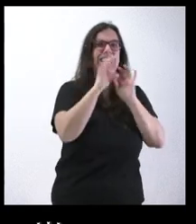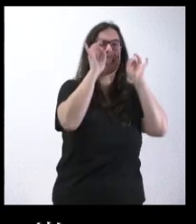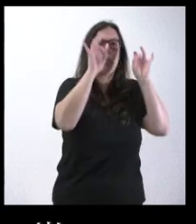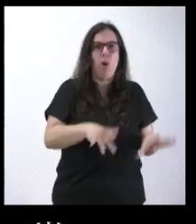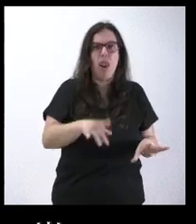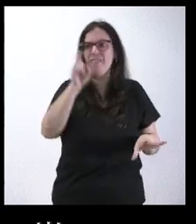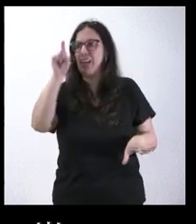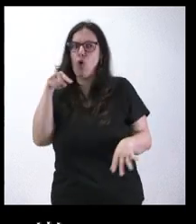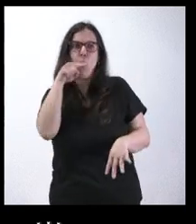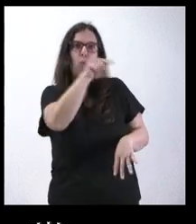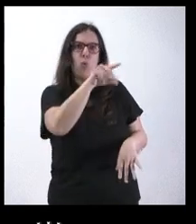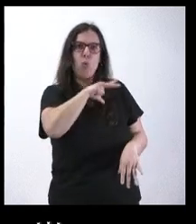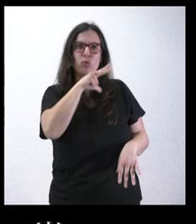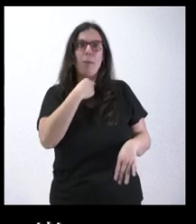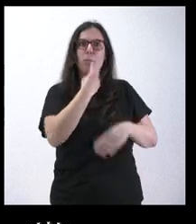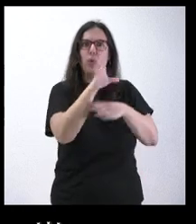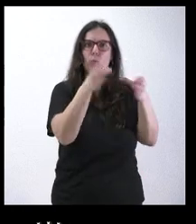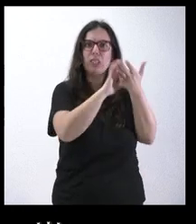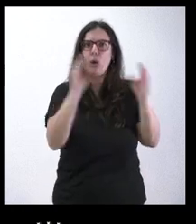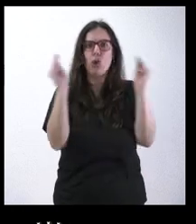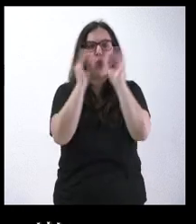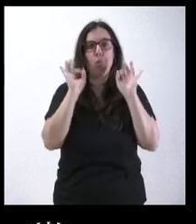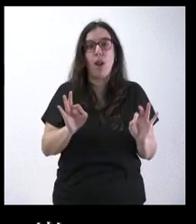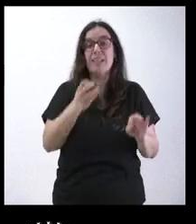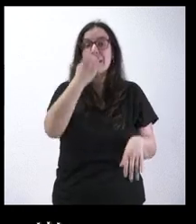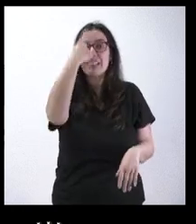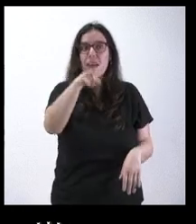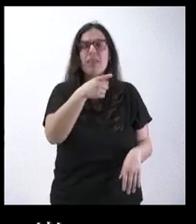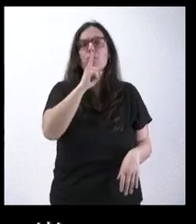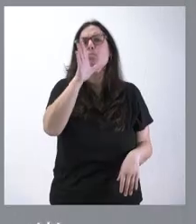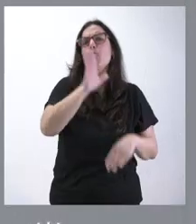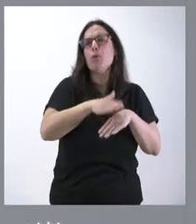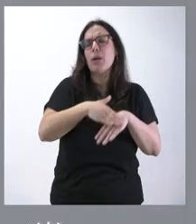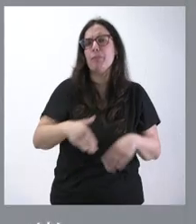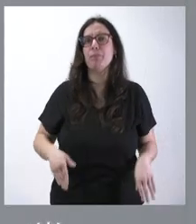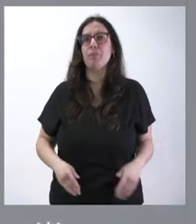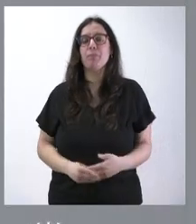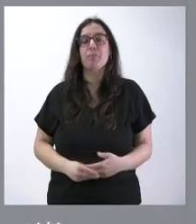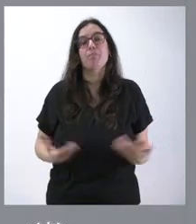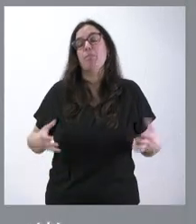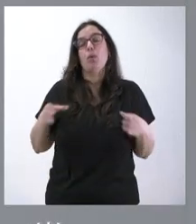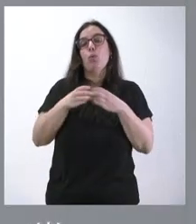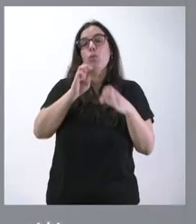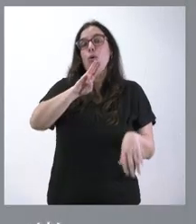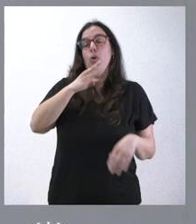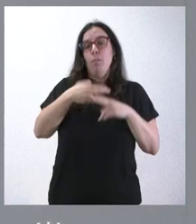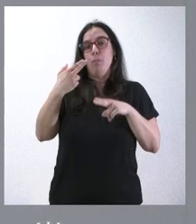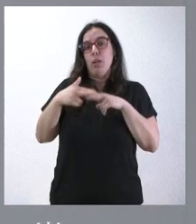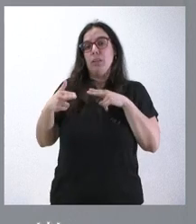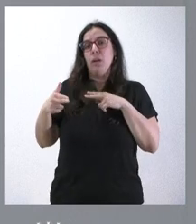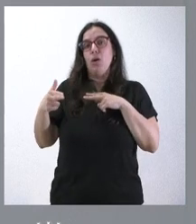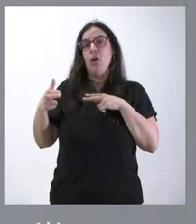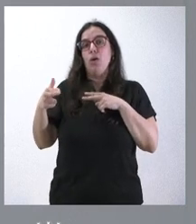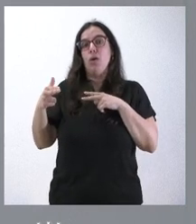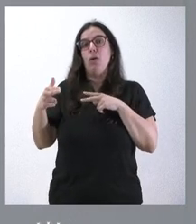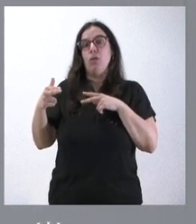feijó lo sabían o no lo sabían y si lo sabían porque lo callaron miren ni un partido político nos tiene que pedir permiso a la